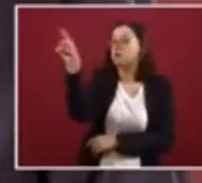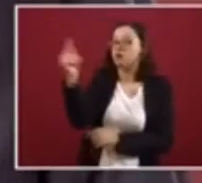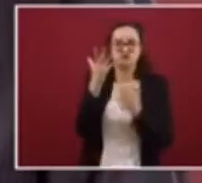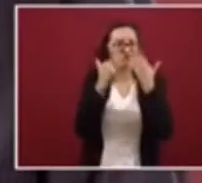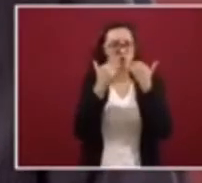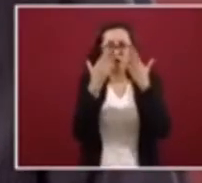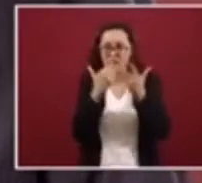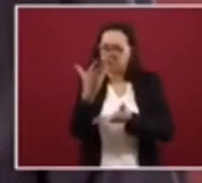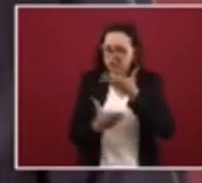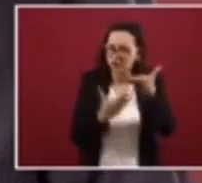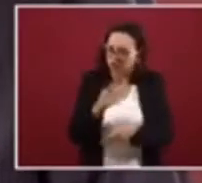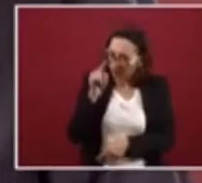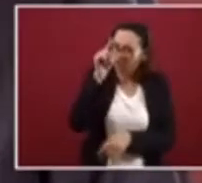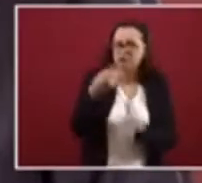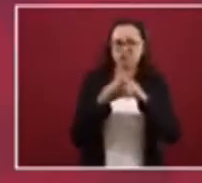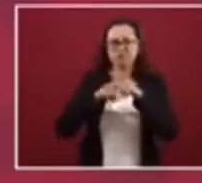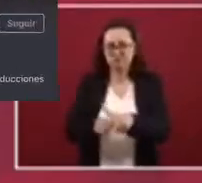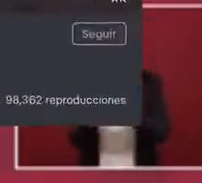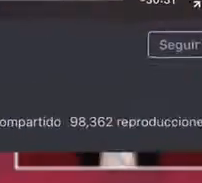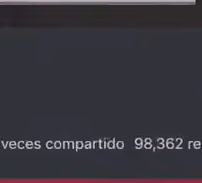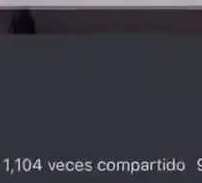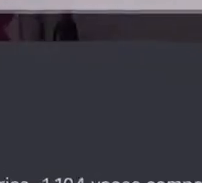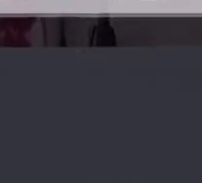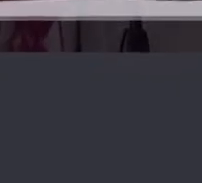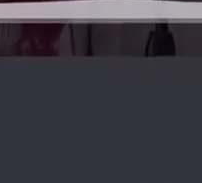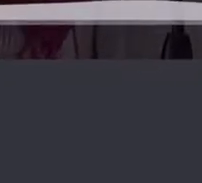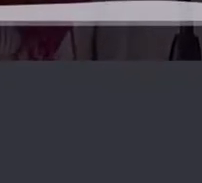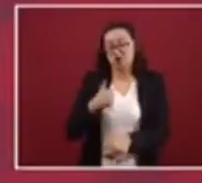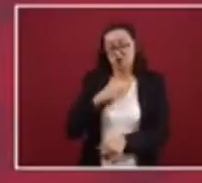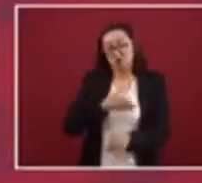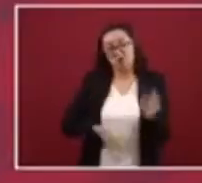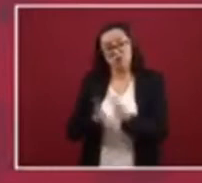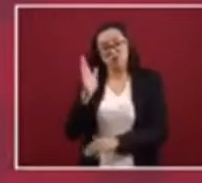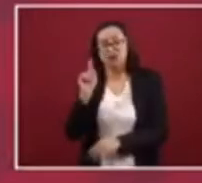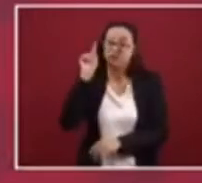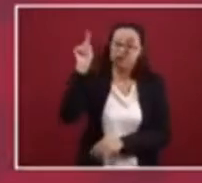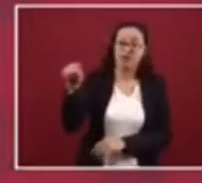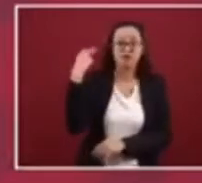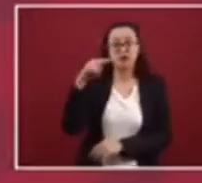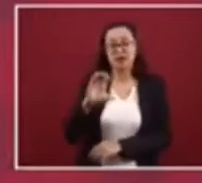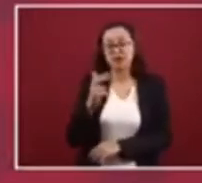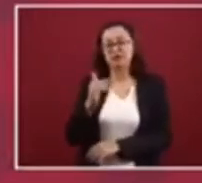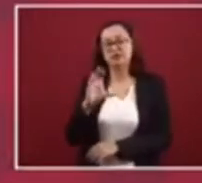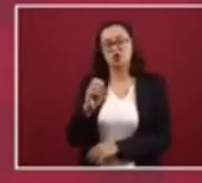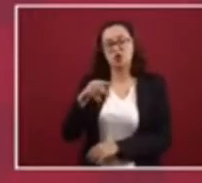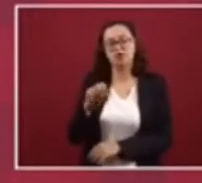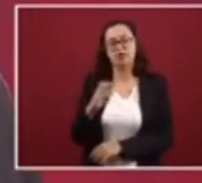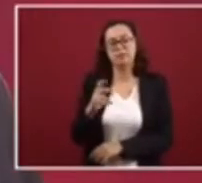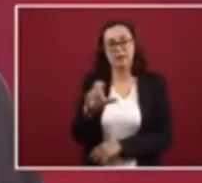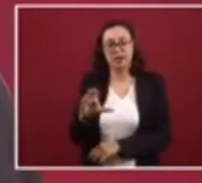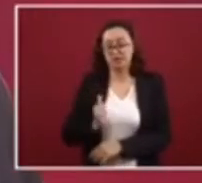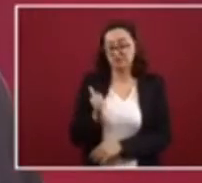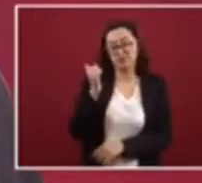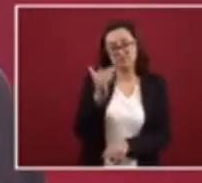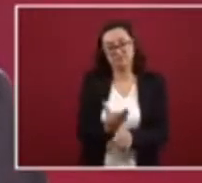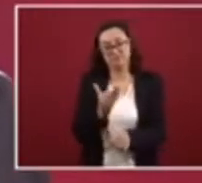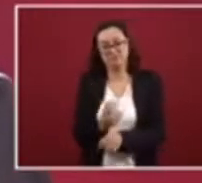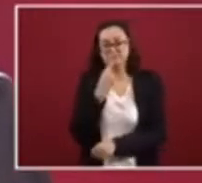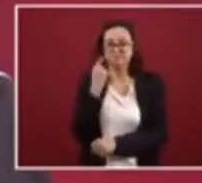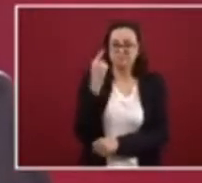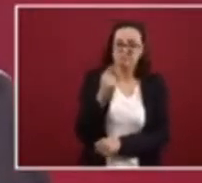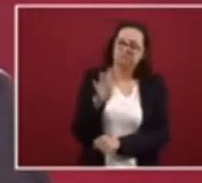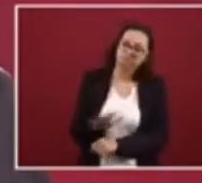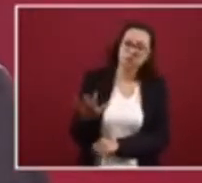denunciarlo. Hablar nosotros estuve a los jóvenes. Veracruz, el domingo, en la